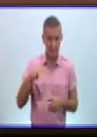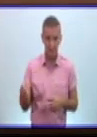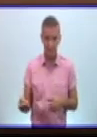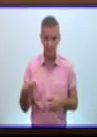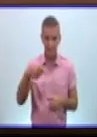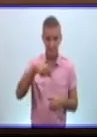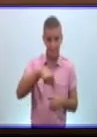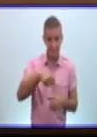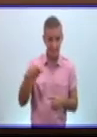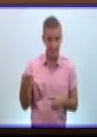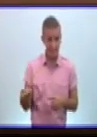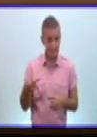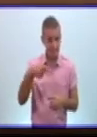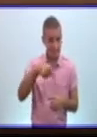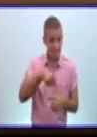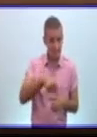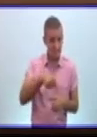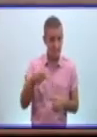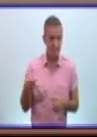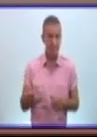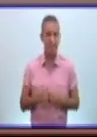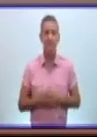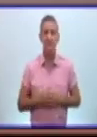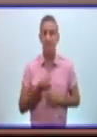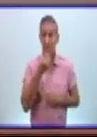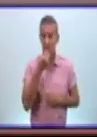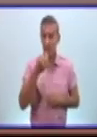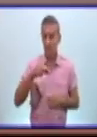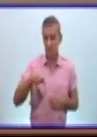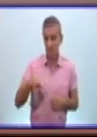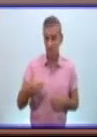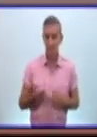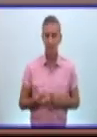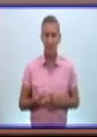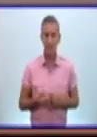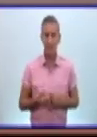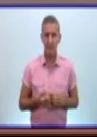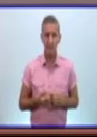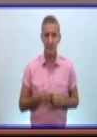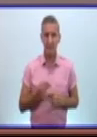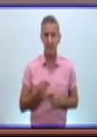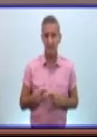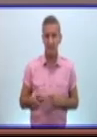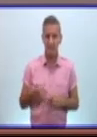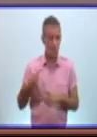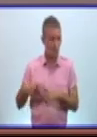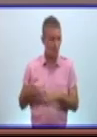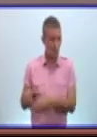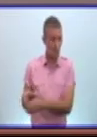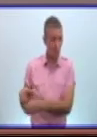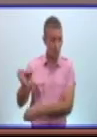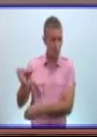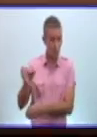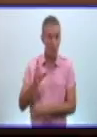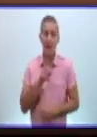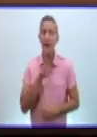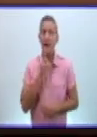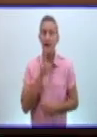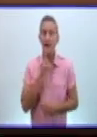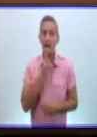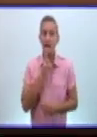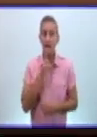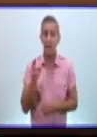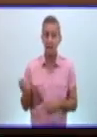La añadimos en el vaso de precipitados y con el frasco lavador que contiene agua, le vamos a añadir